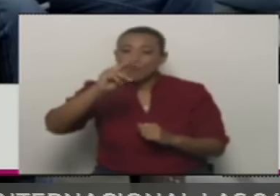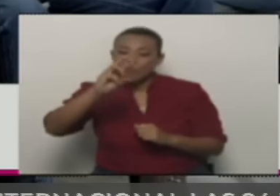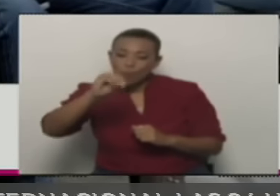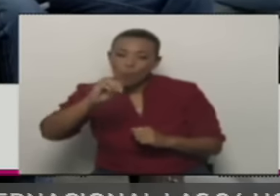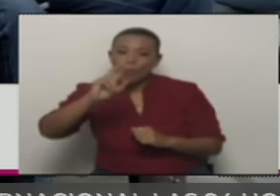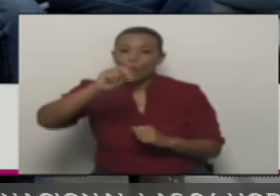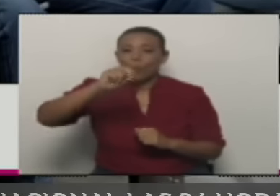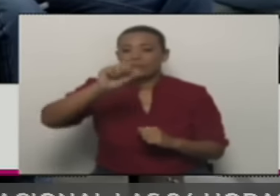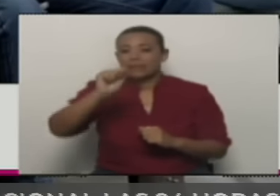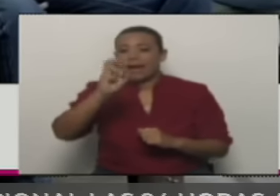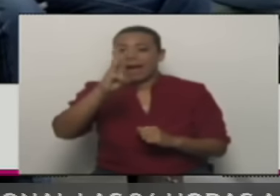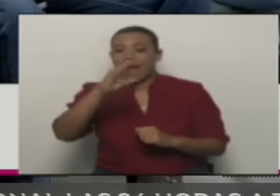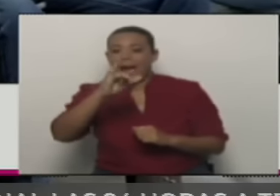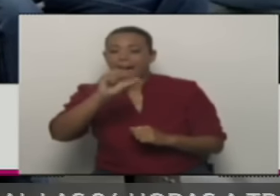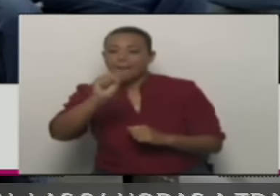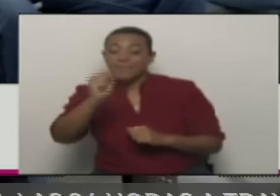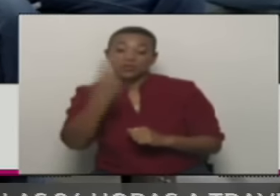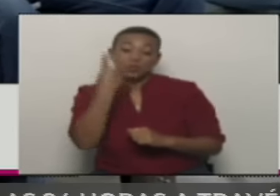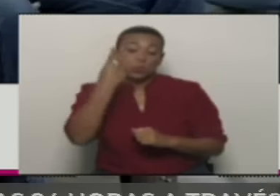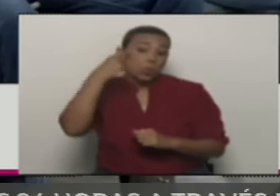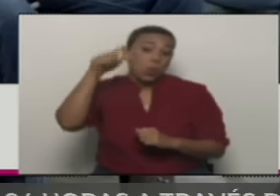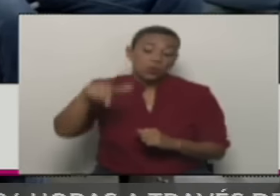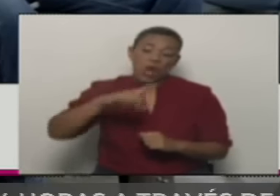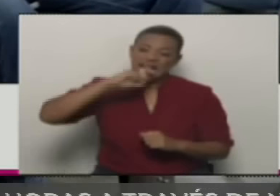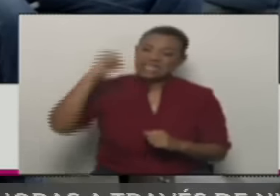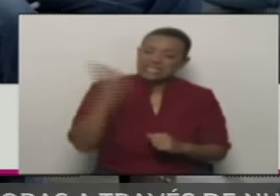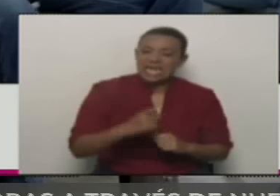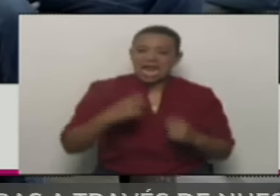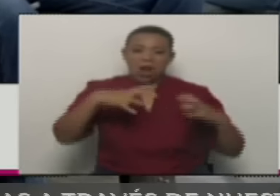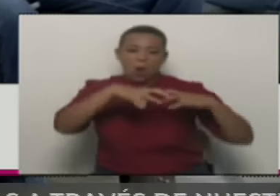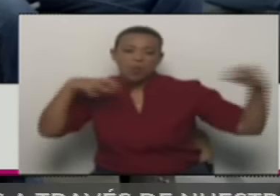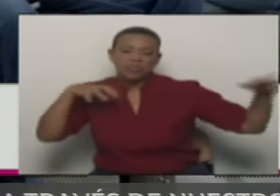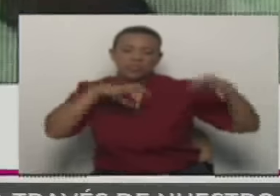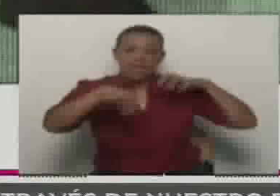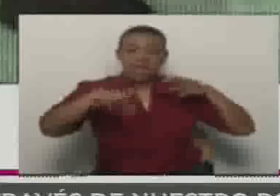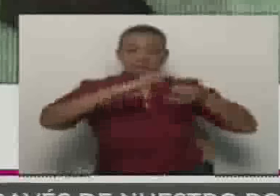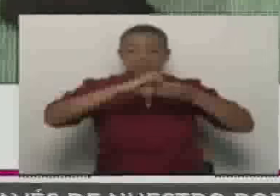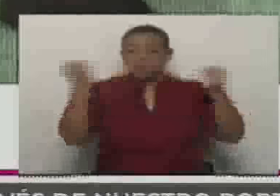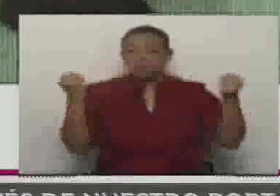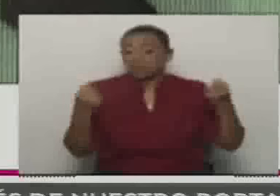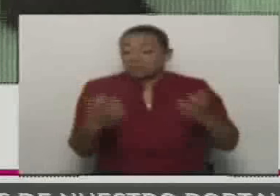¿eh? Que es una especie que solo sabe odiar, dividir y destruir.